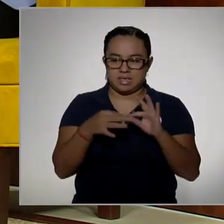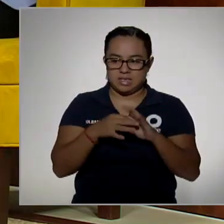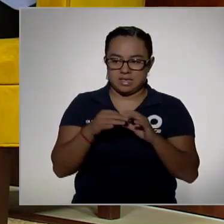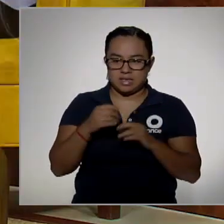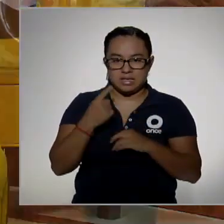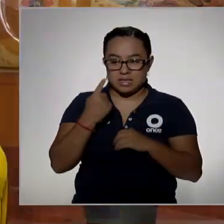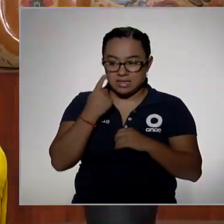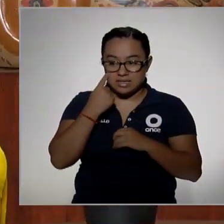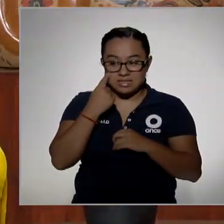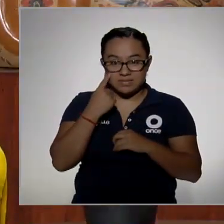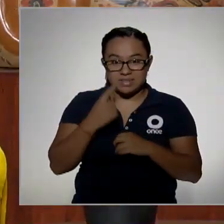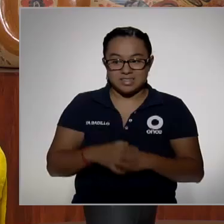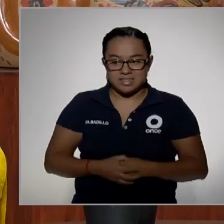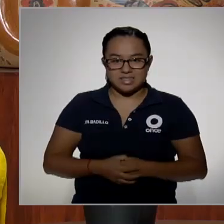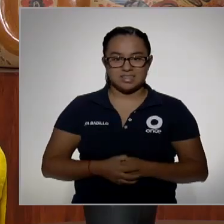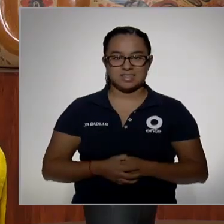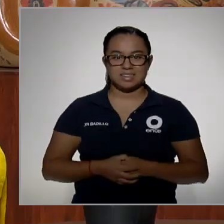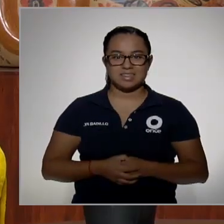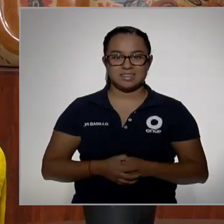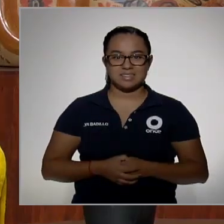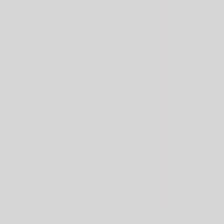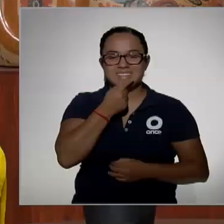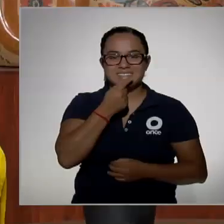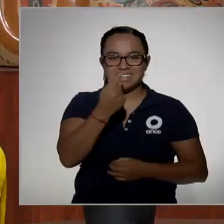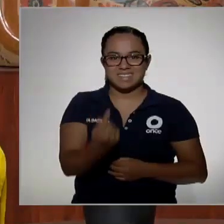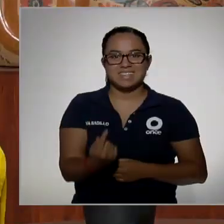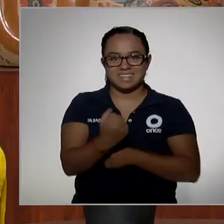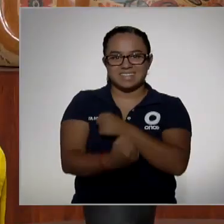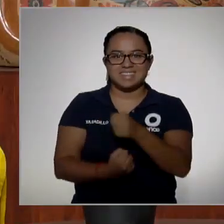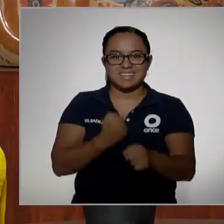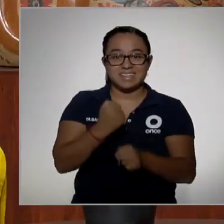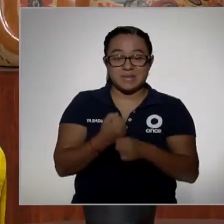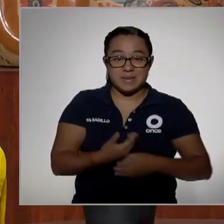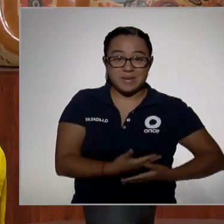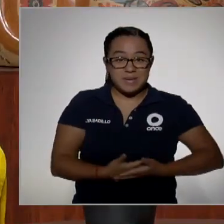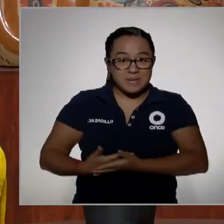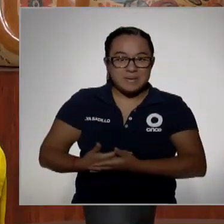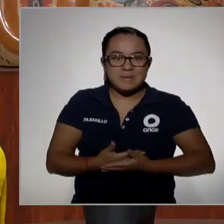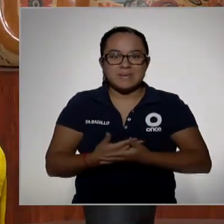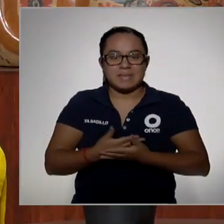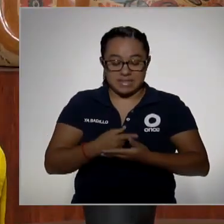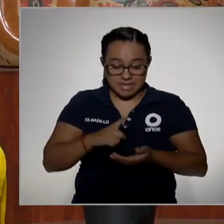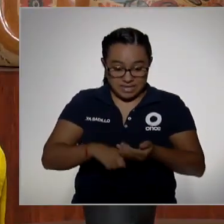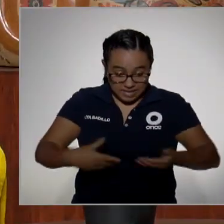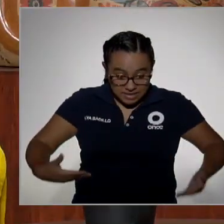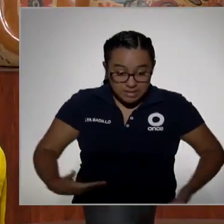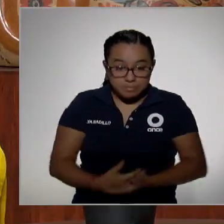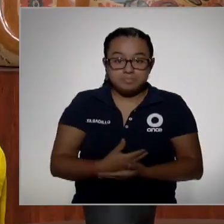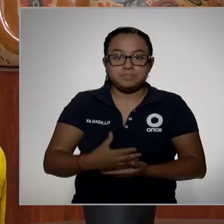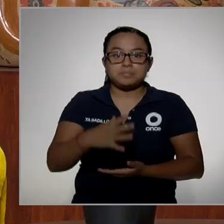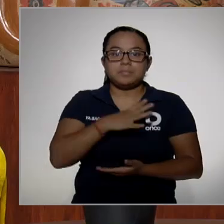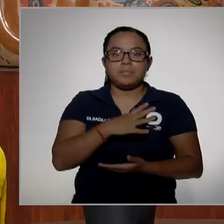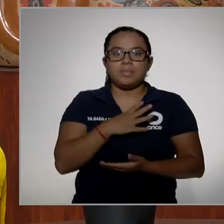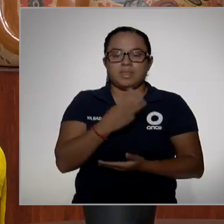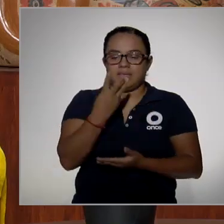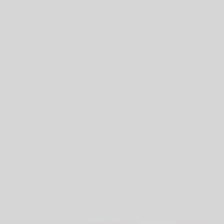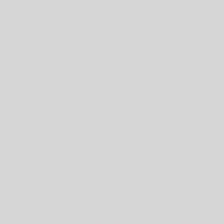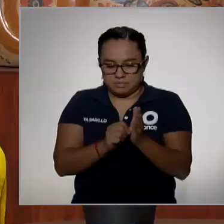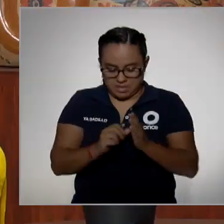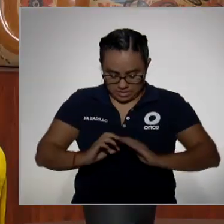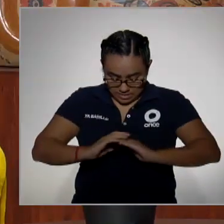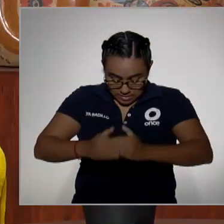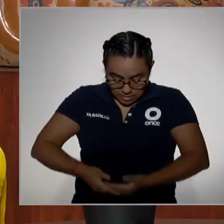en la cápsula así es la deficiencia de hierro en los menores de 5 años los bebés al momento del nacimiento toman todas sus reservas el tercer trimestre del embarazo